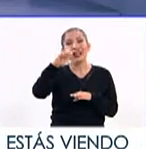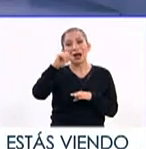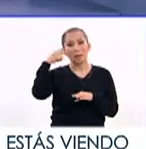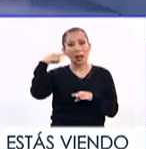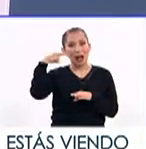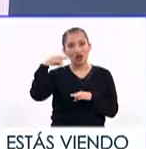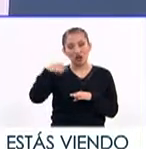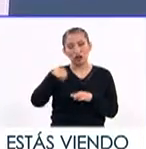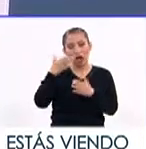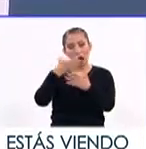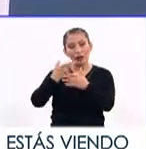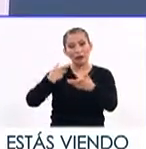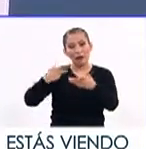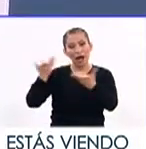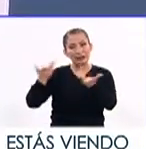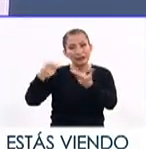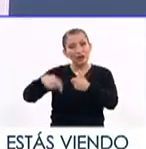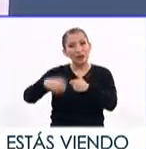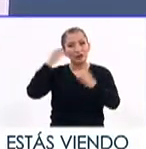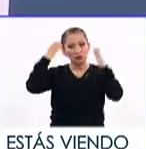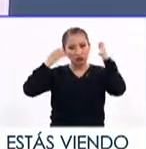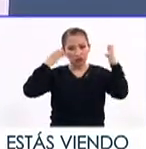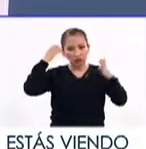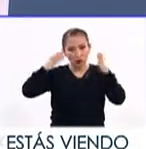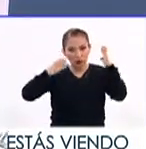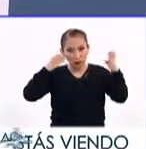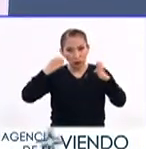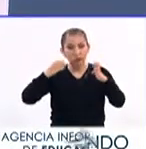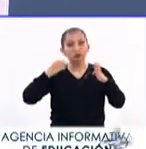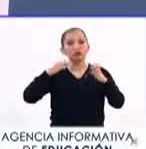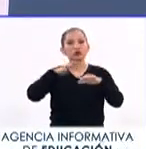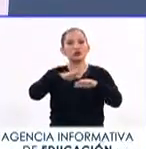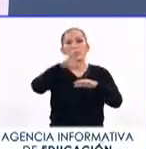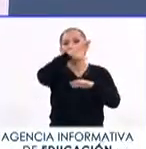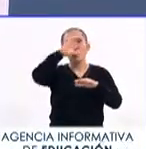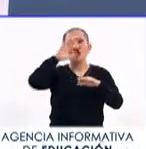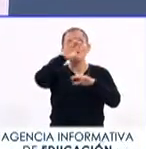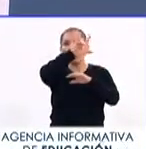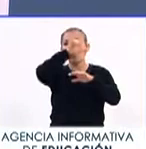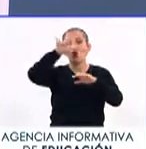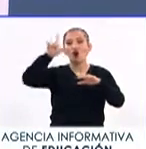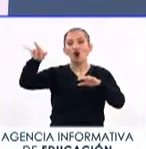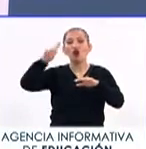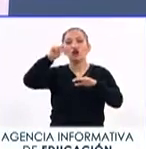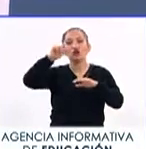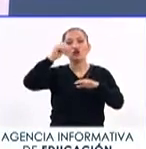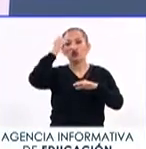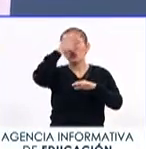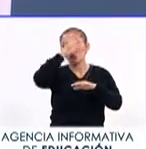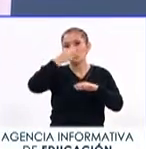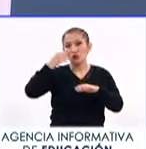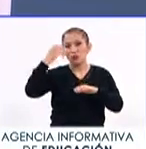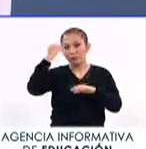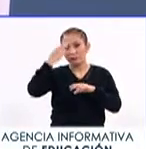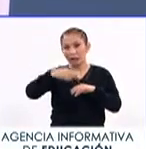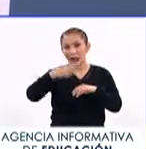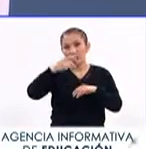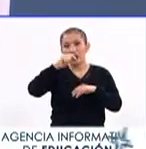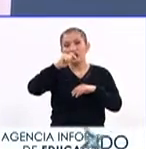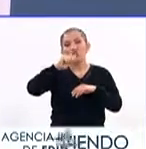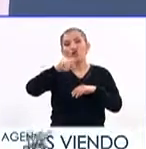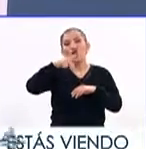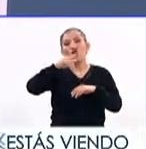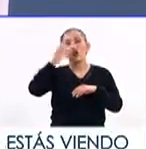nosotros estamos haciendo una exposición de la fotografía sobre Tokio. Se llama